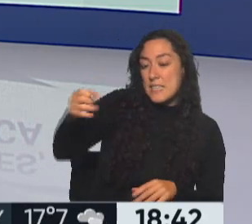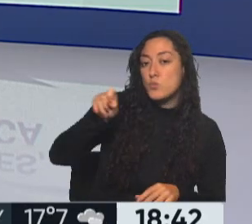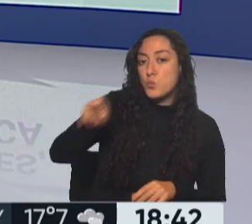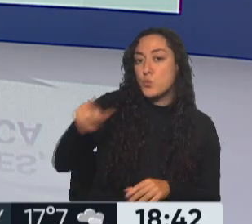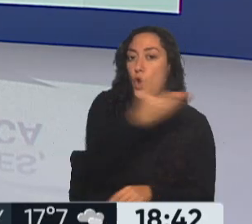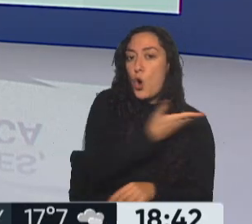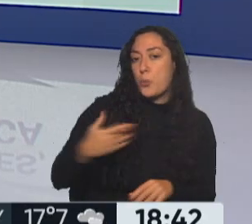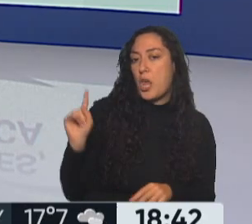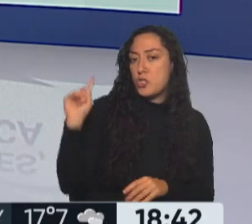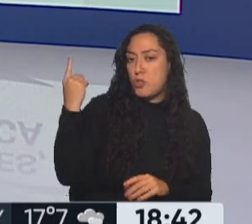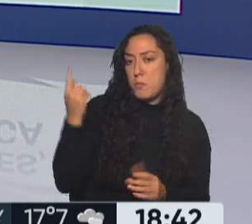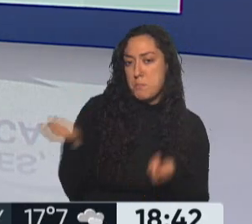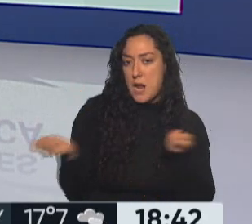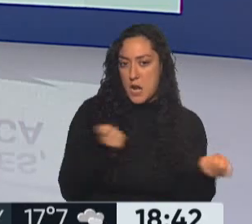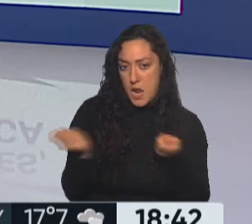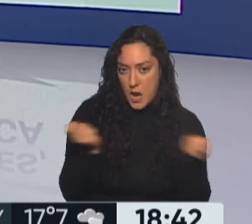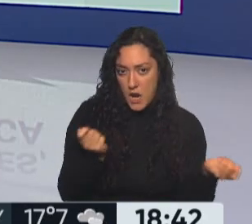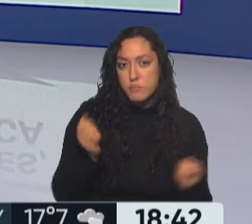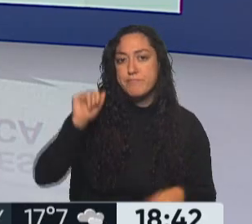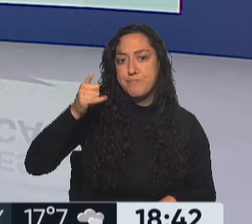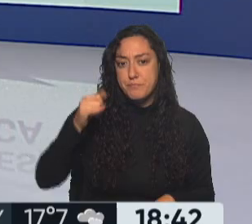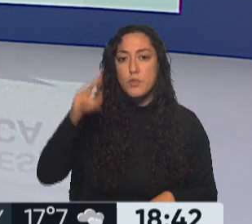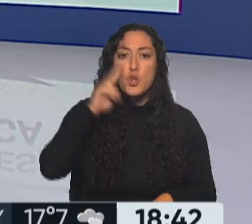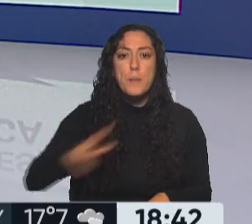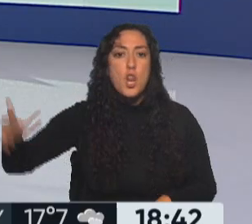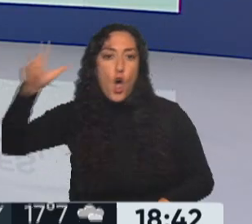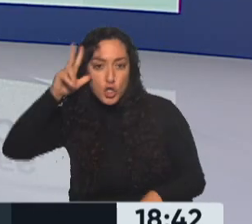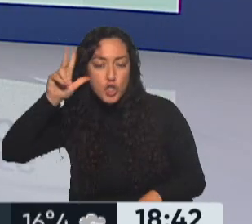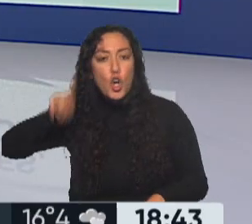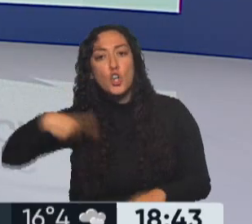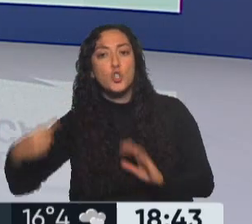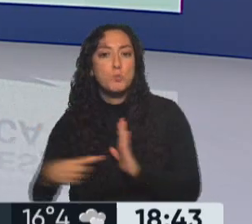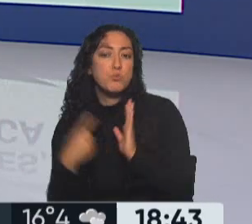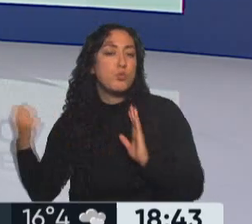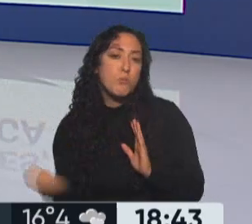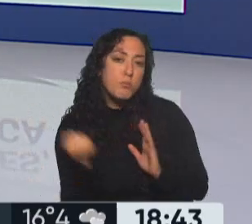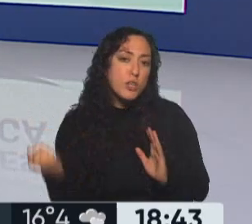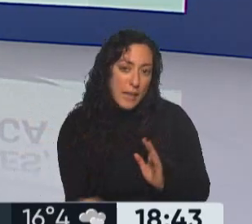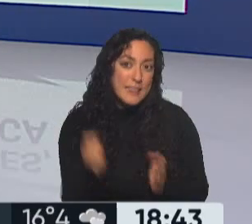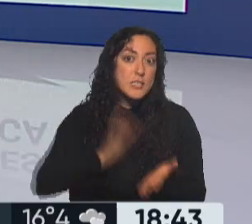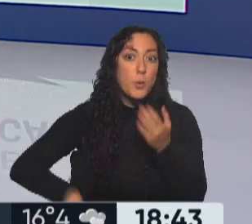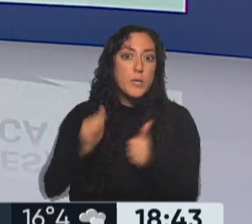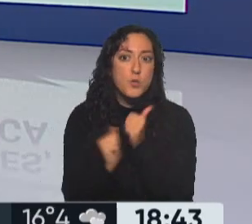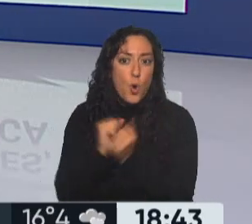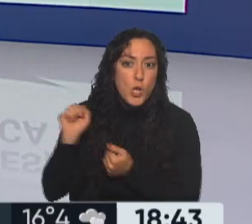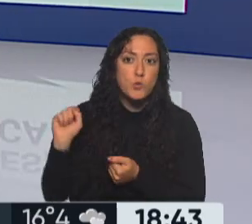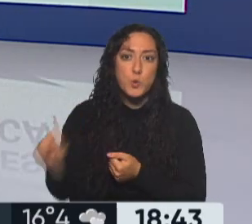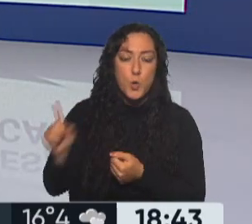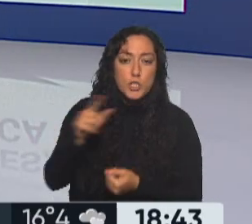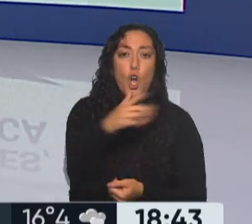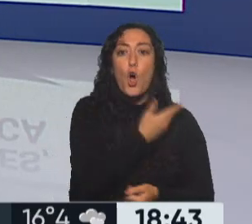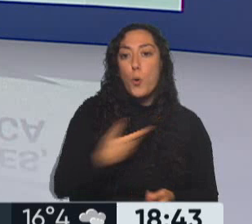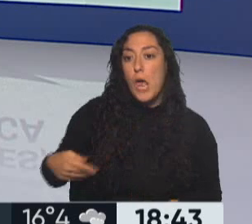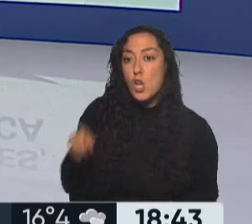el autogobierno. Exactamente, y en el 2008, que es el otro punto clave de la historia de Groenlandia, el gobierno